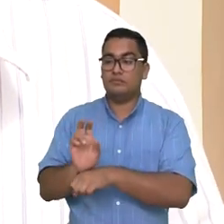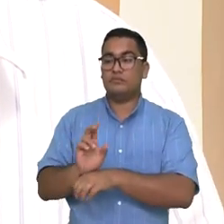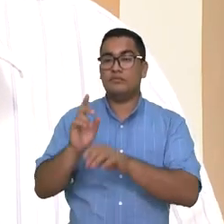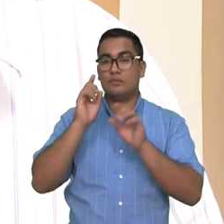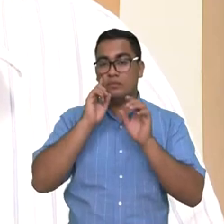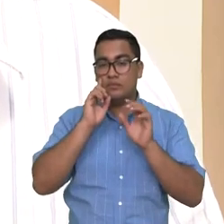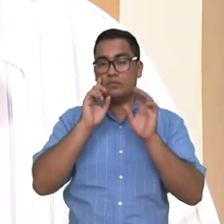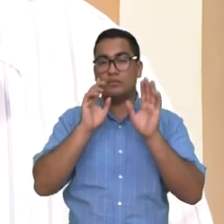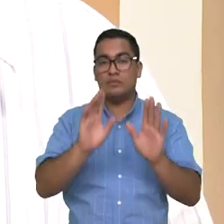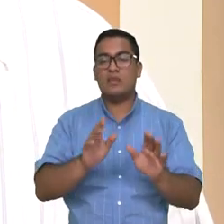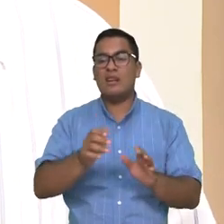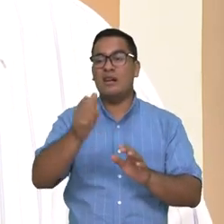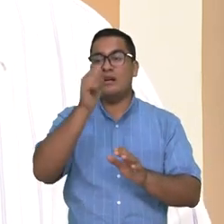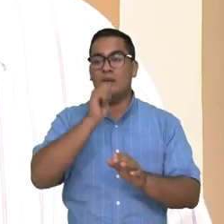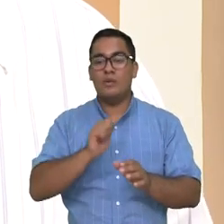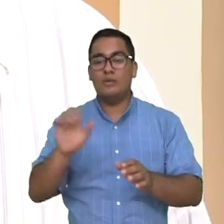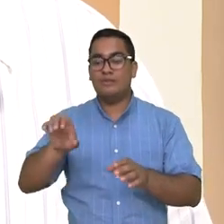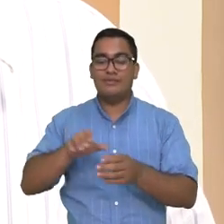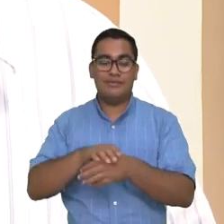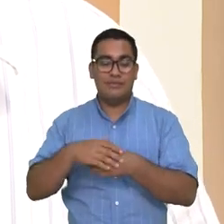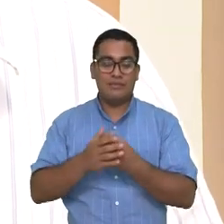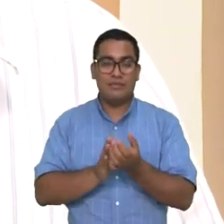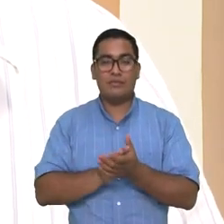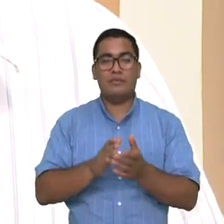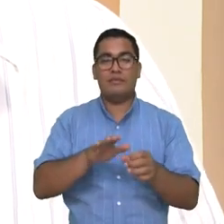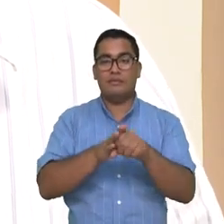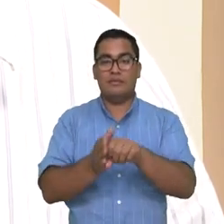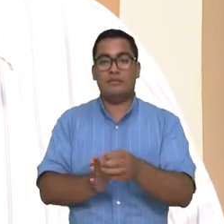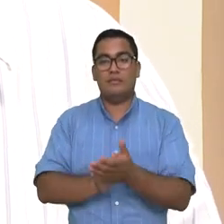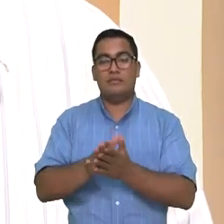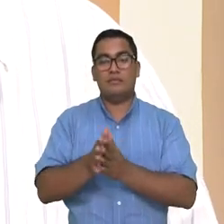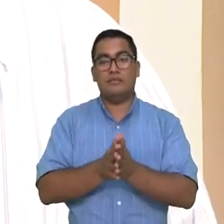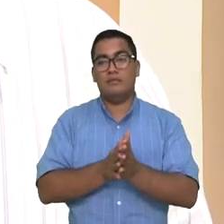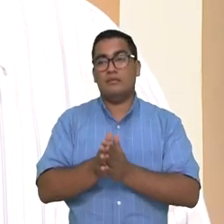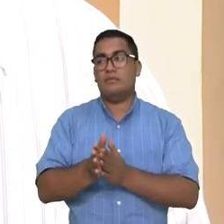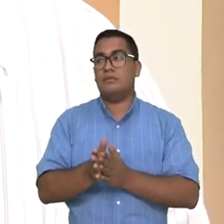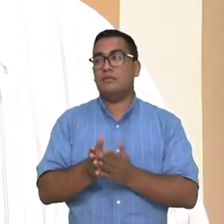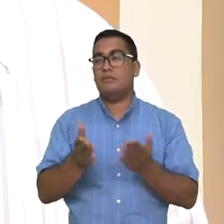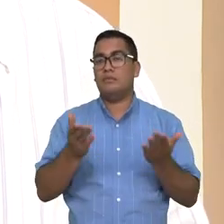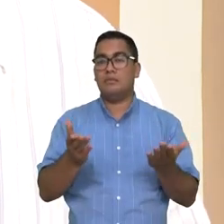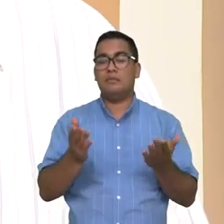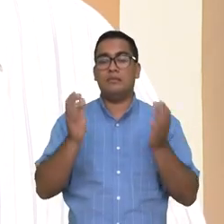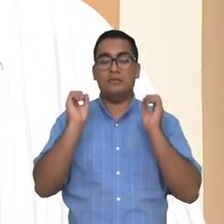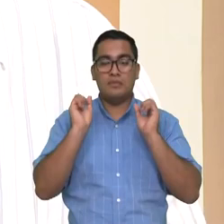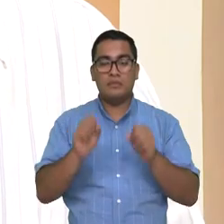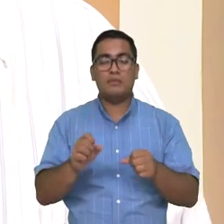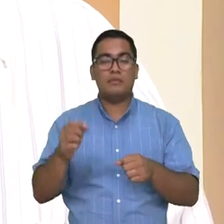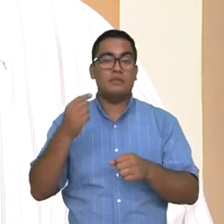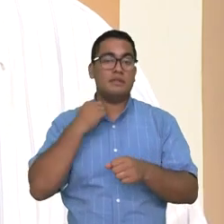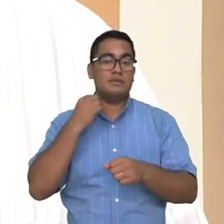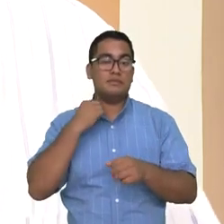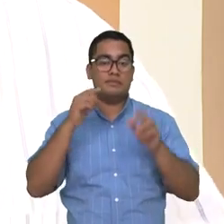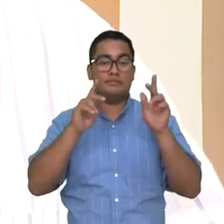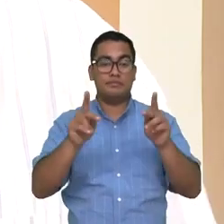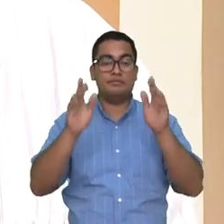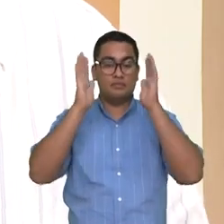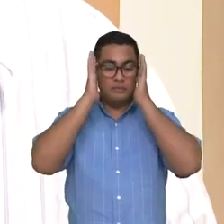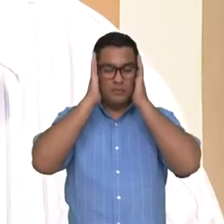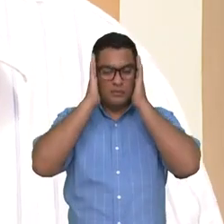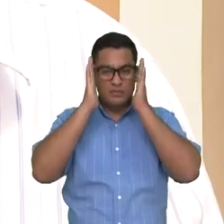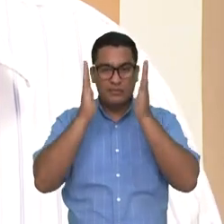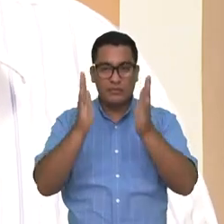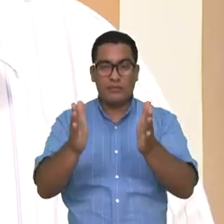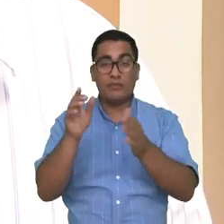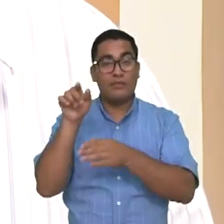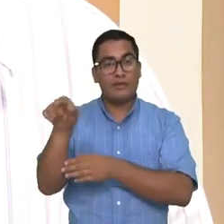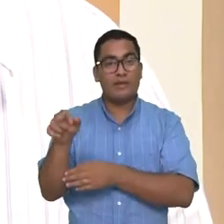si hay agua, si hay jabón, si está el alcohol gel, si está el jabón gel. ¿Para qué? Para que siempre las personas se laven la mano. Estamos poniendo